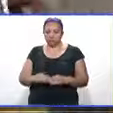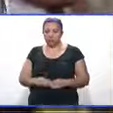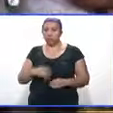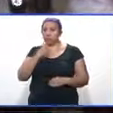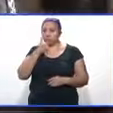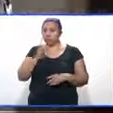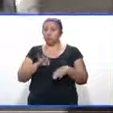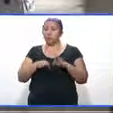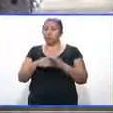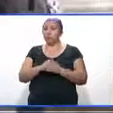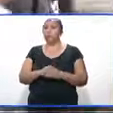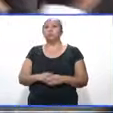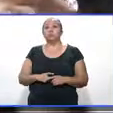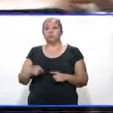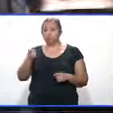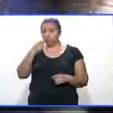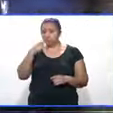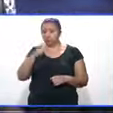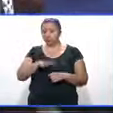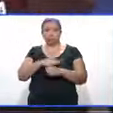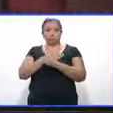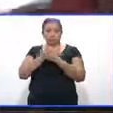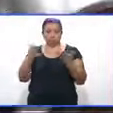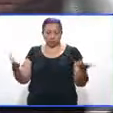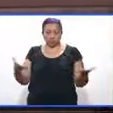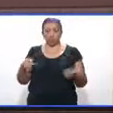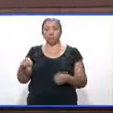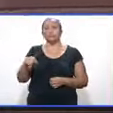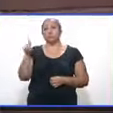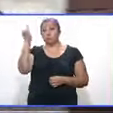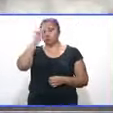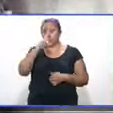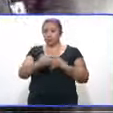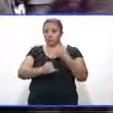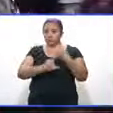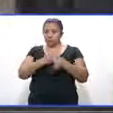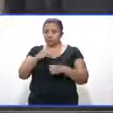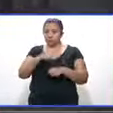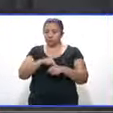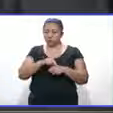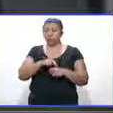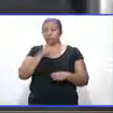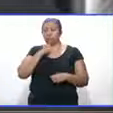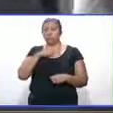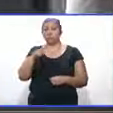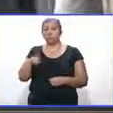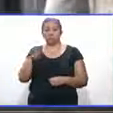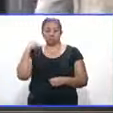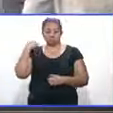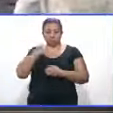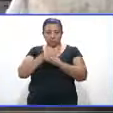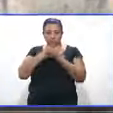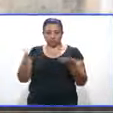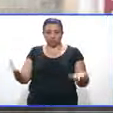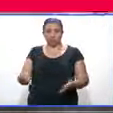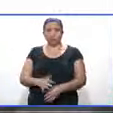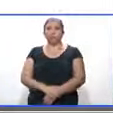hormonal y tratamiento quirúrgico. Para mayor información, se recomienda acudir al ginecólogo. Tele Yucatán te